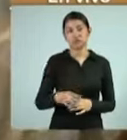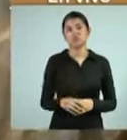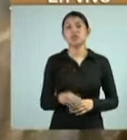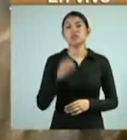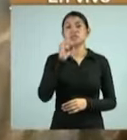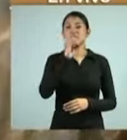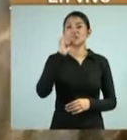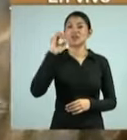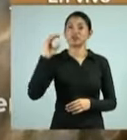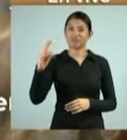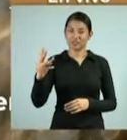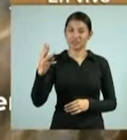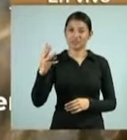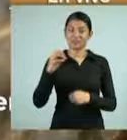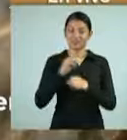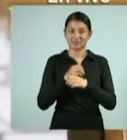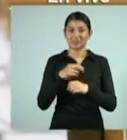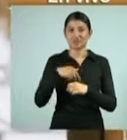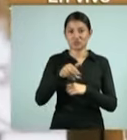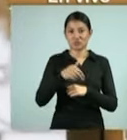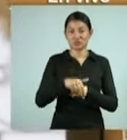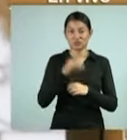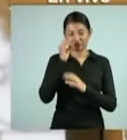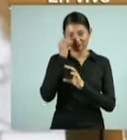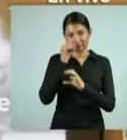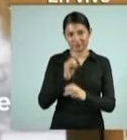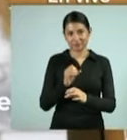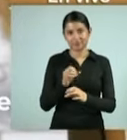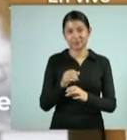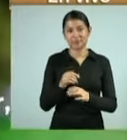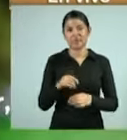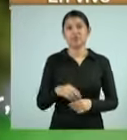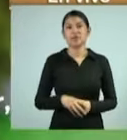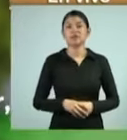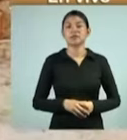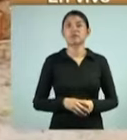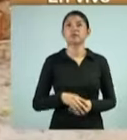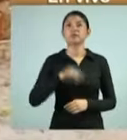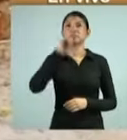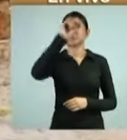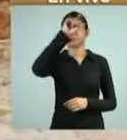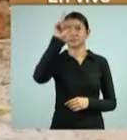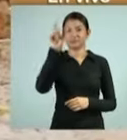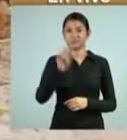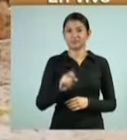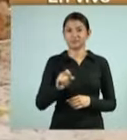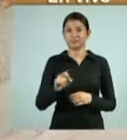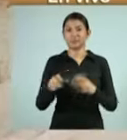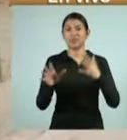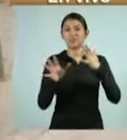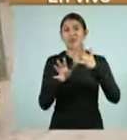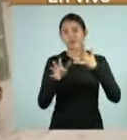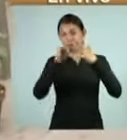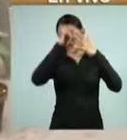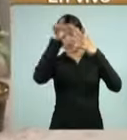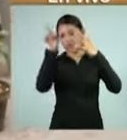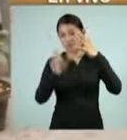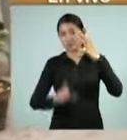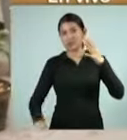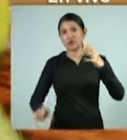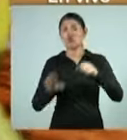3, que es muy preponderante en la zona de Sudamérica, Brasil,